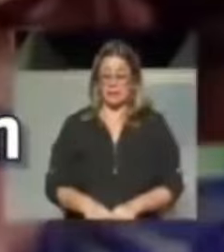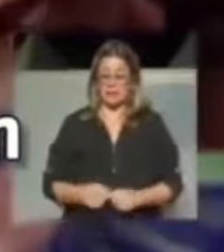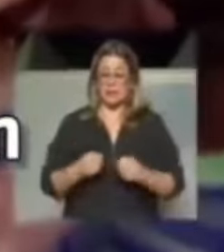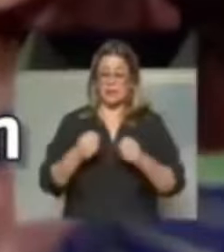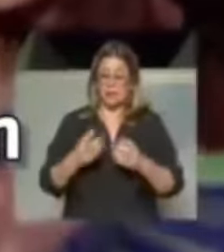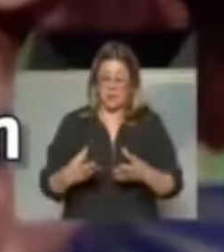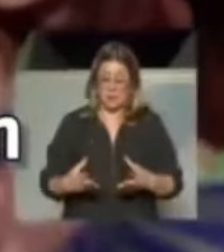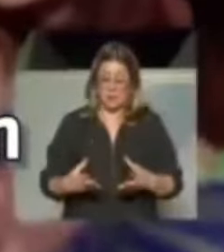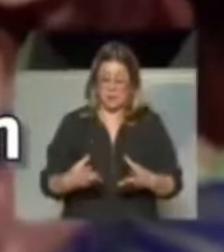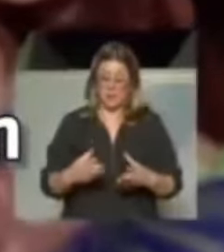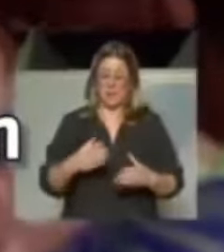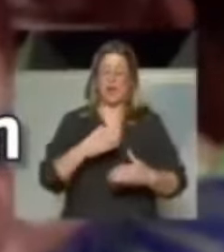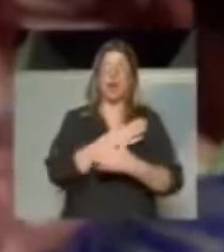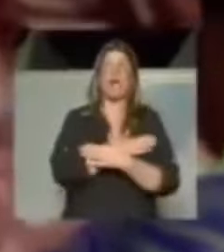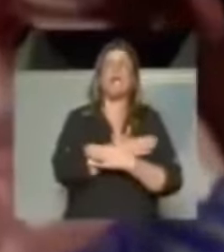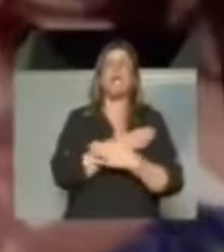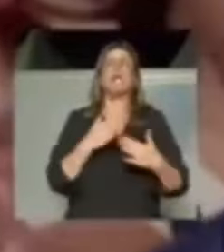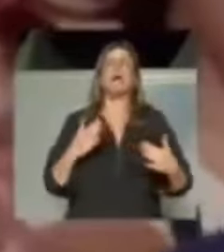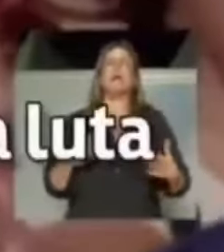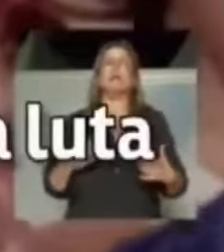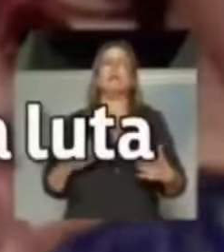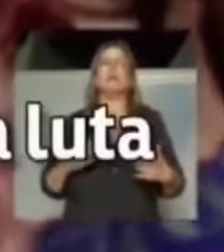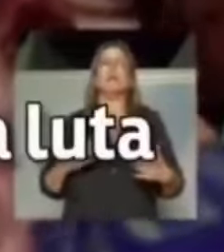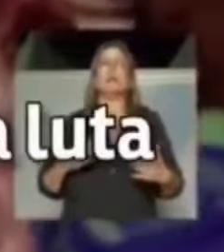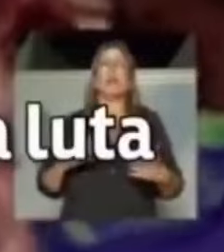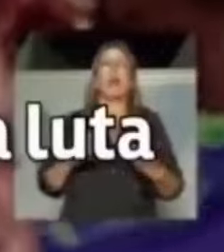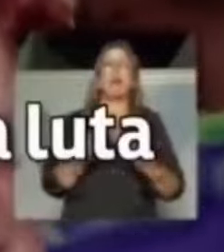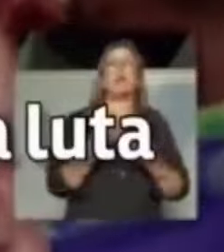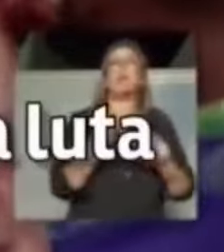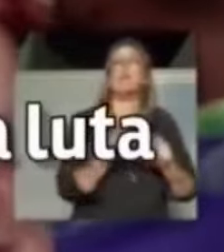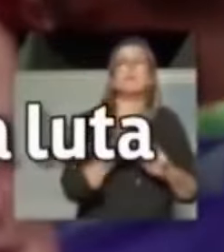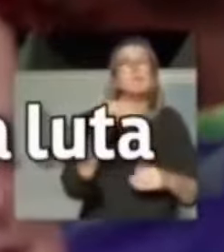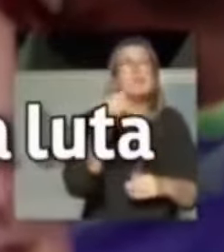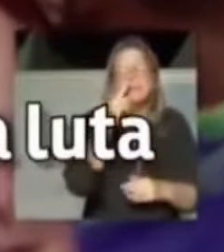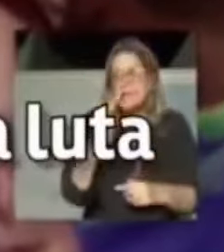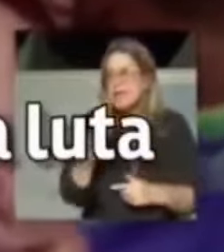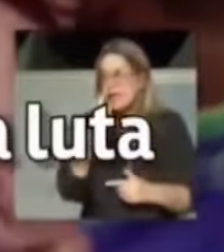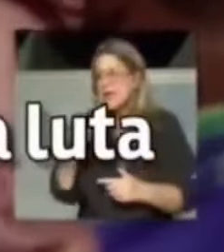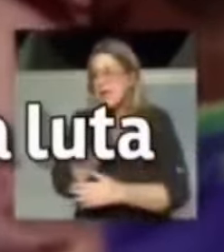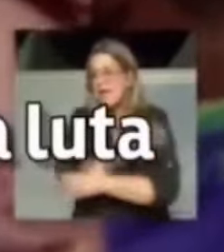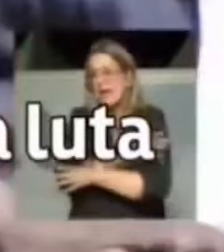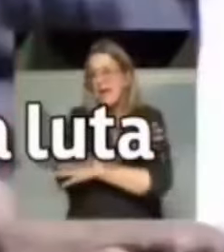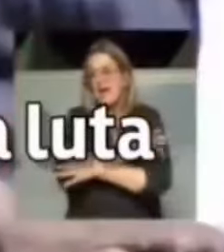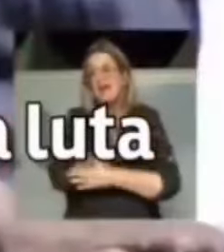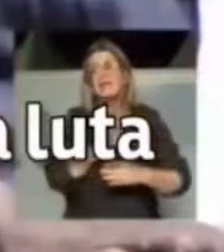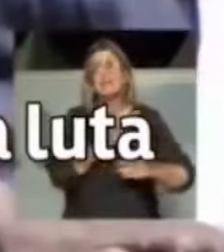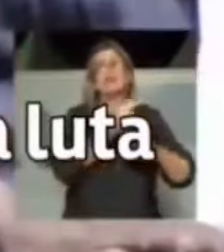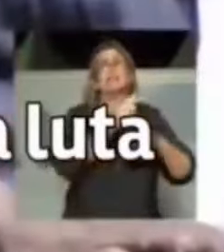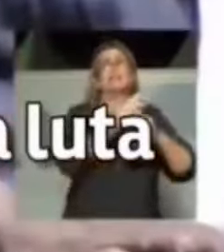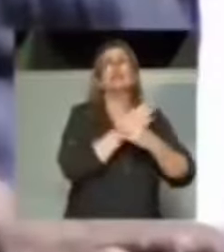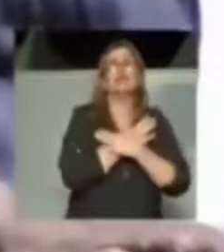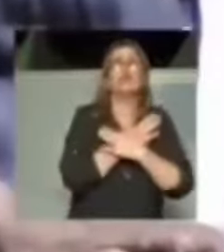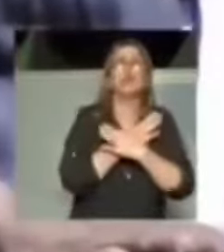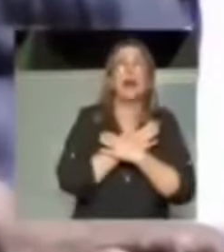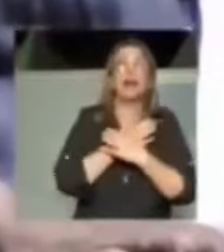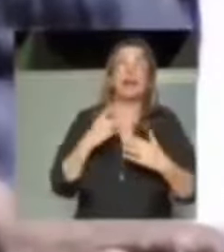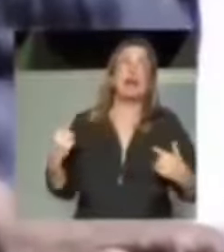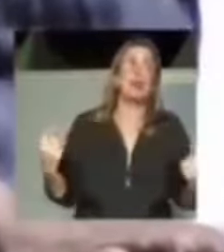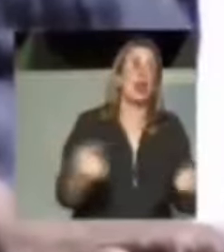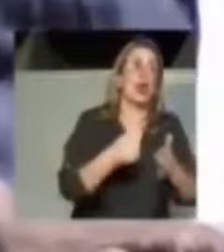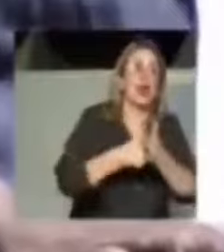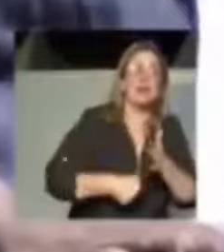fel Braz se VR Miles Braz sustituyendo laa